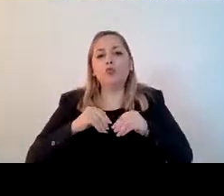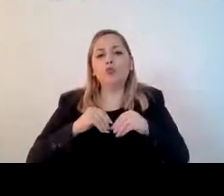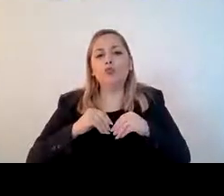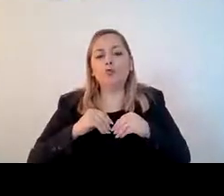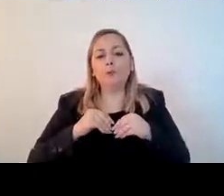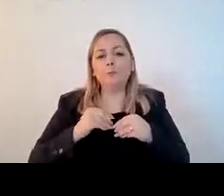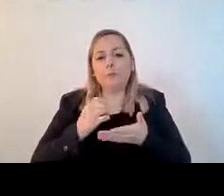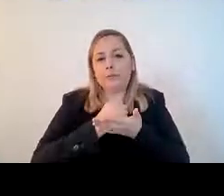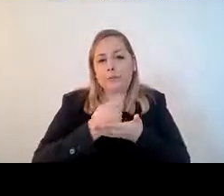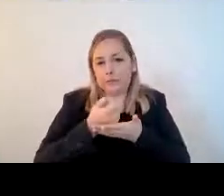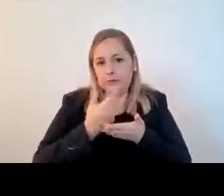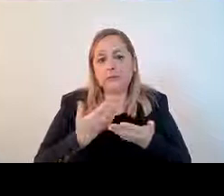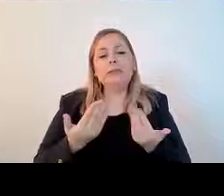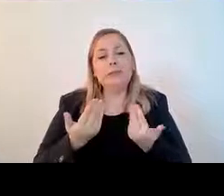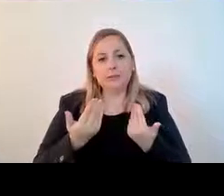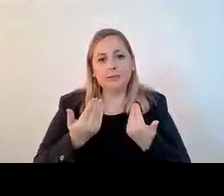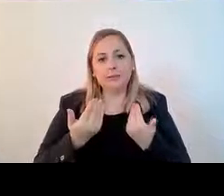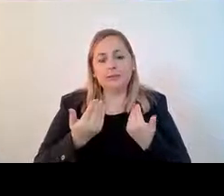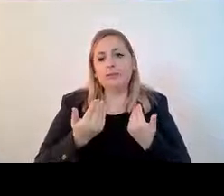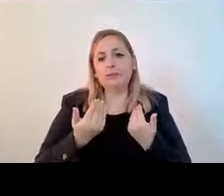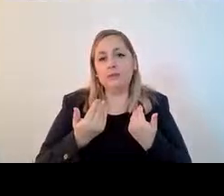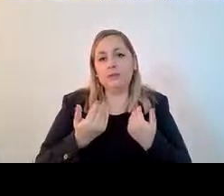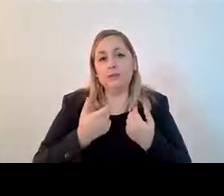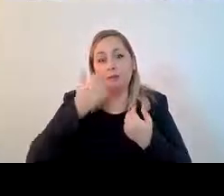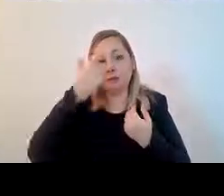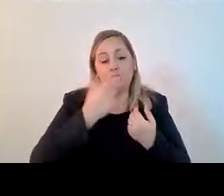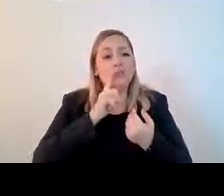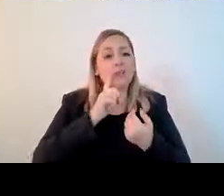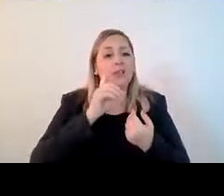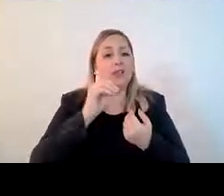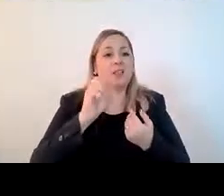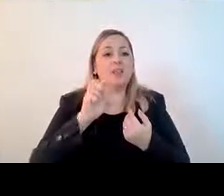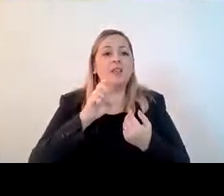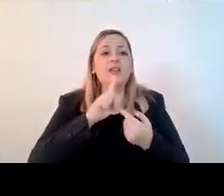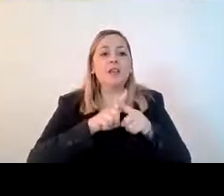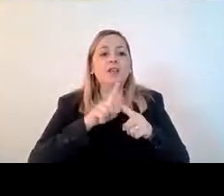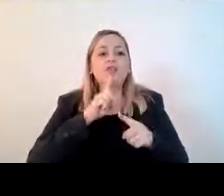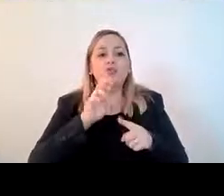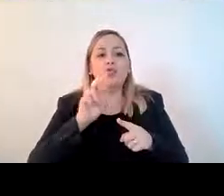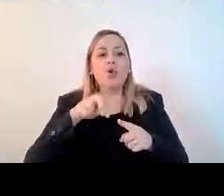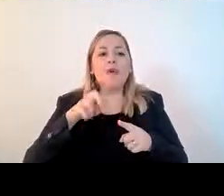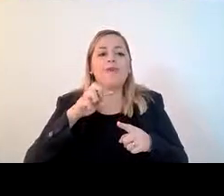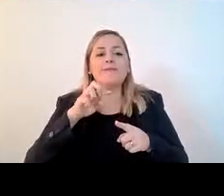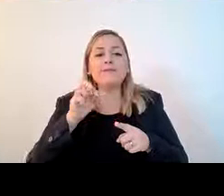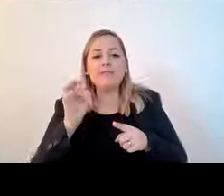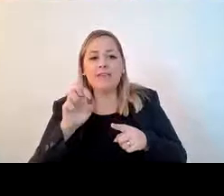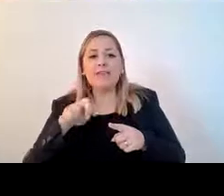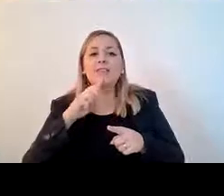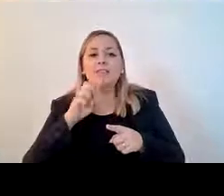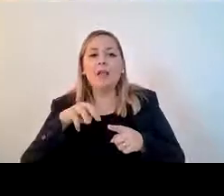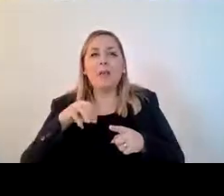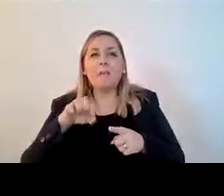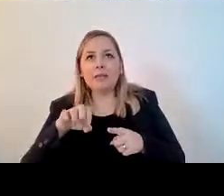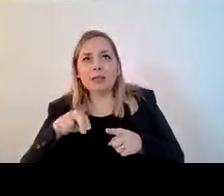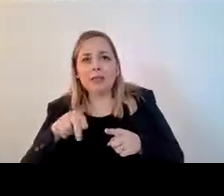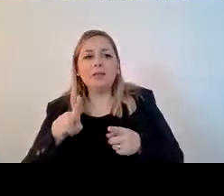y necesitan los que tienen dextroanfetamina, las que tienen en la línea del